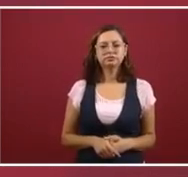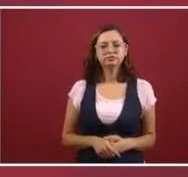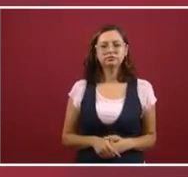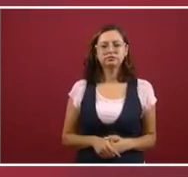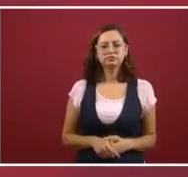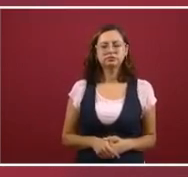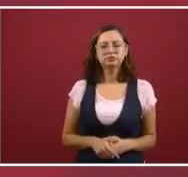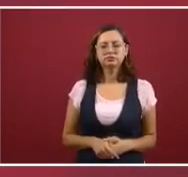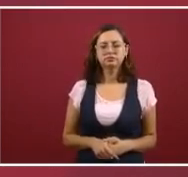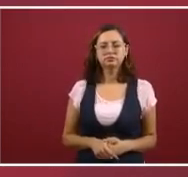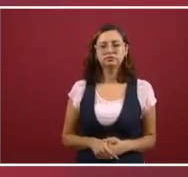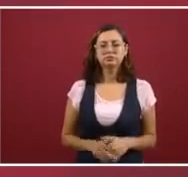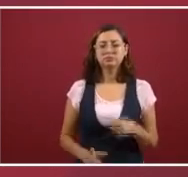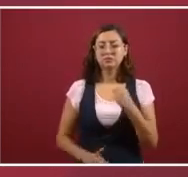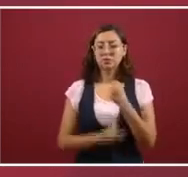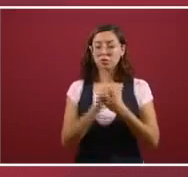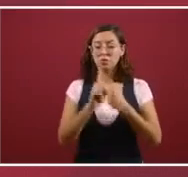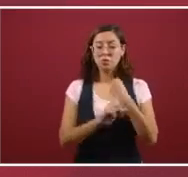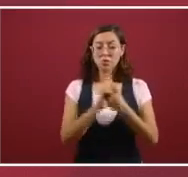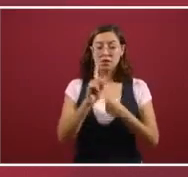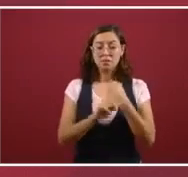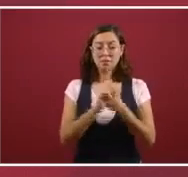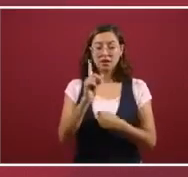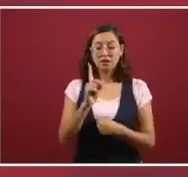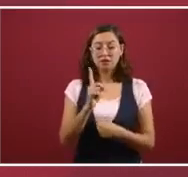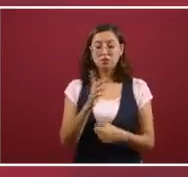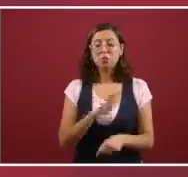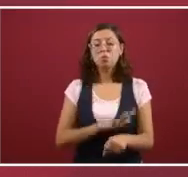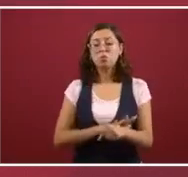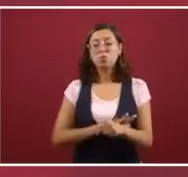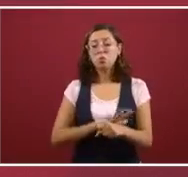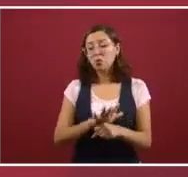es que se dejaron autoridades